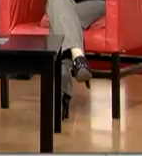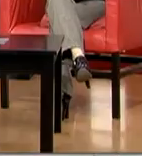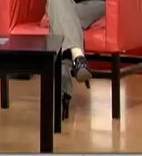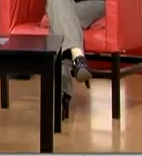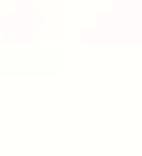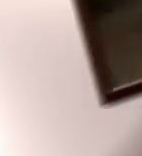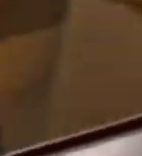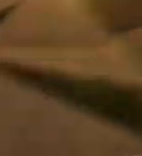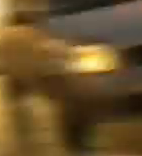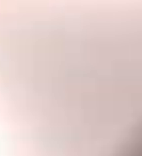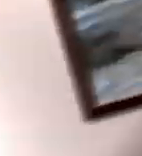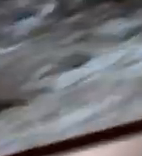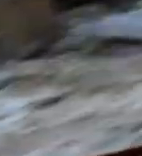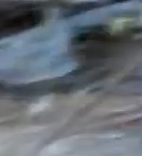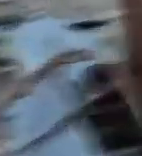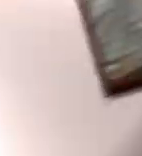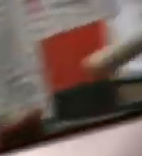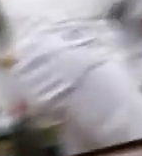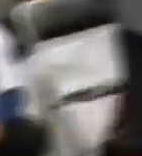resumen.